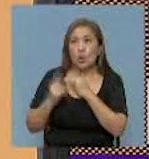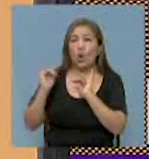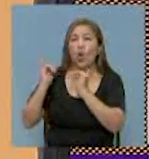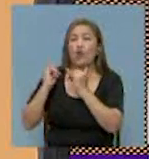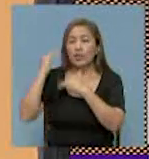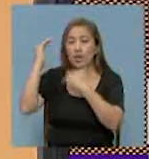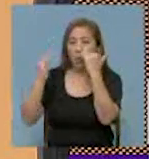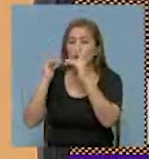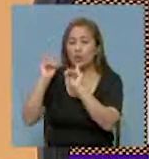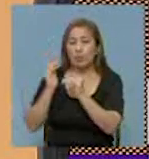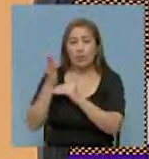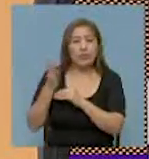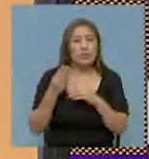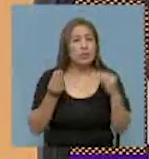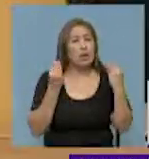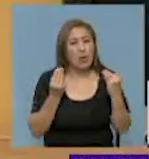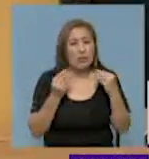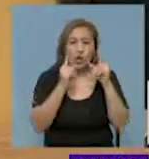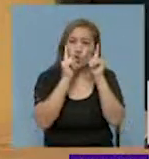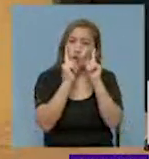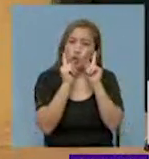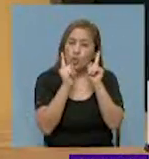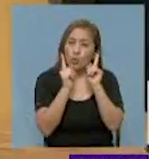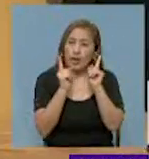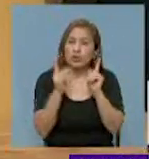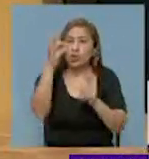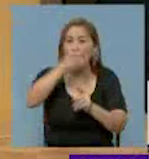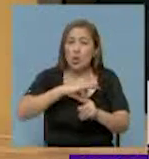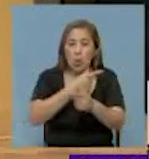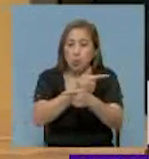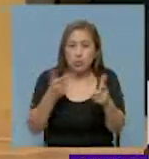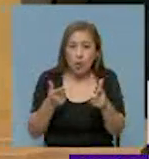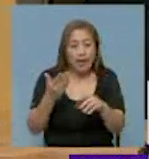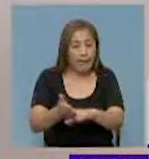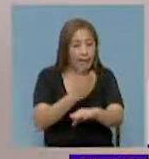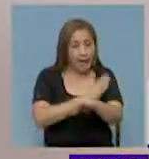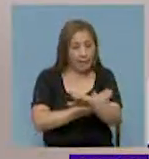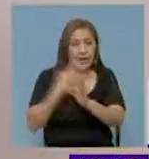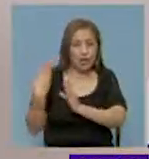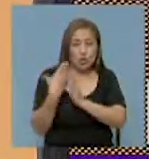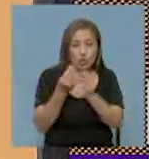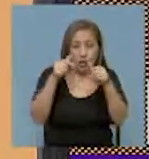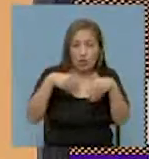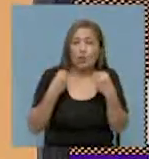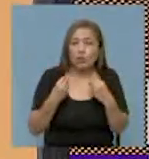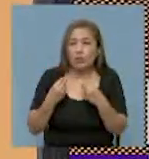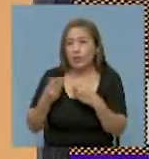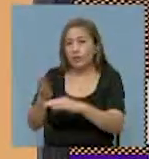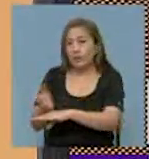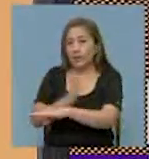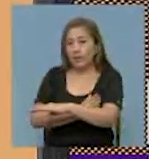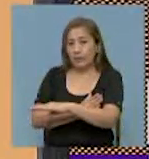y adultos y ha sucedido con los docentes que no pudieron cobrar o al traer a subvencionado pero antes